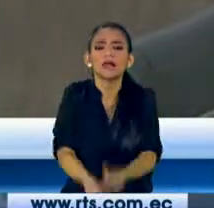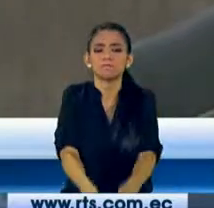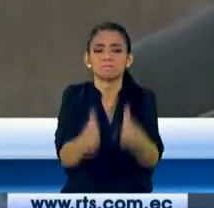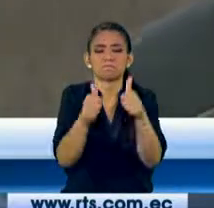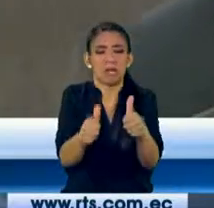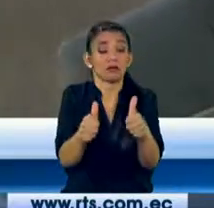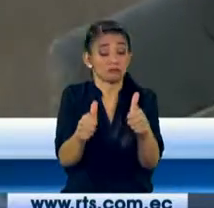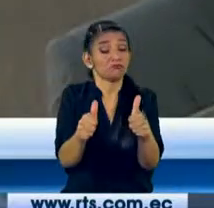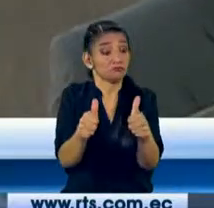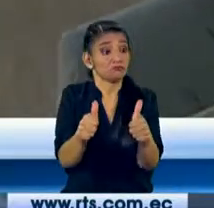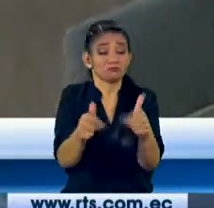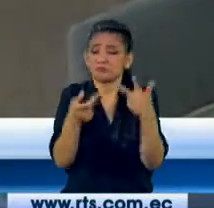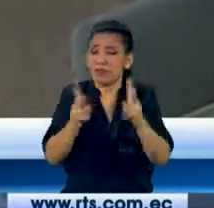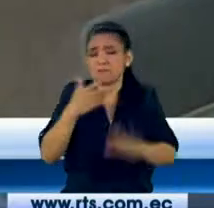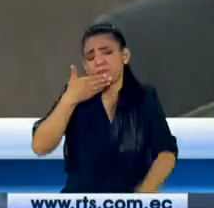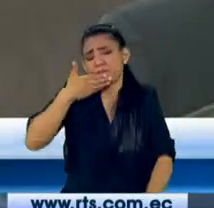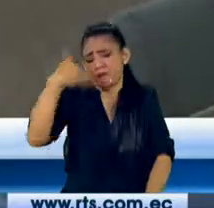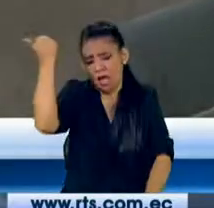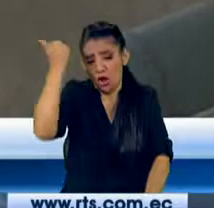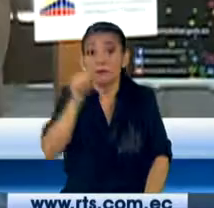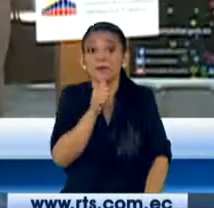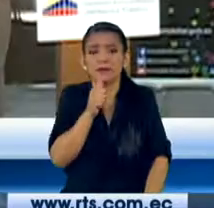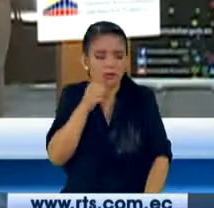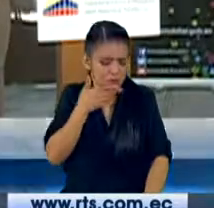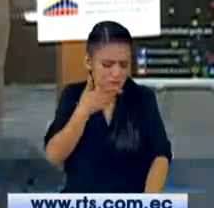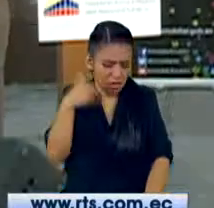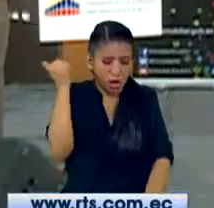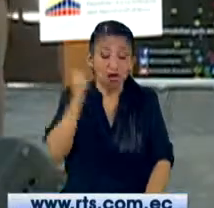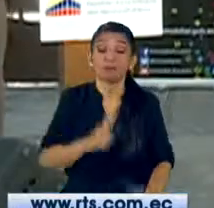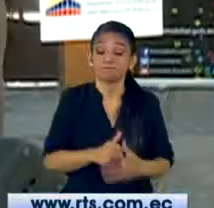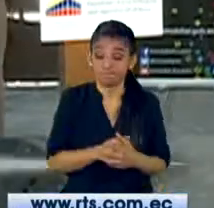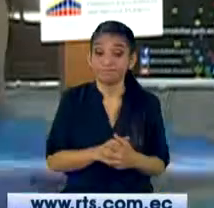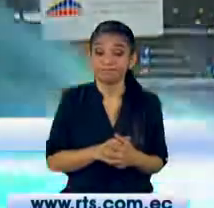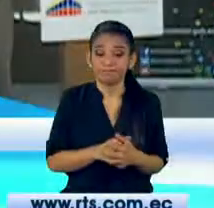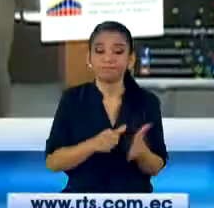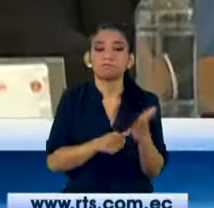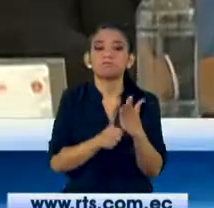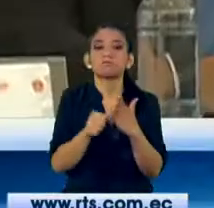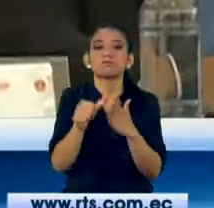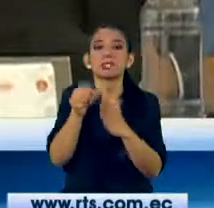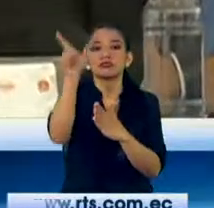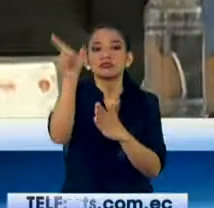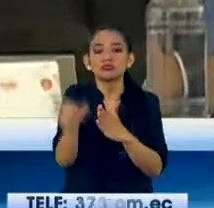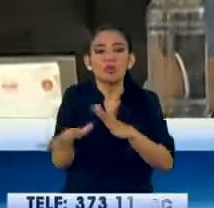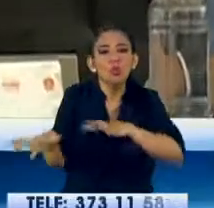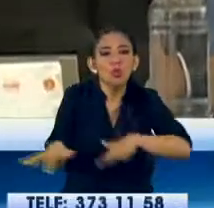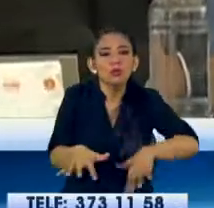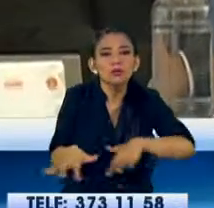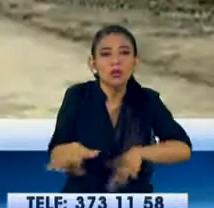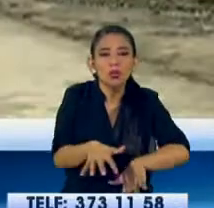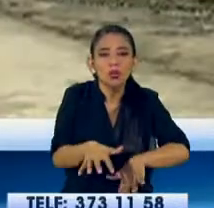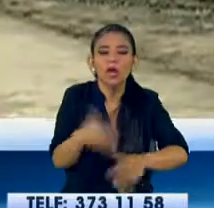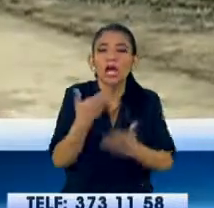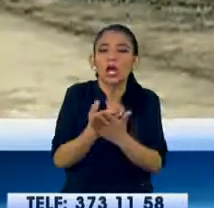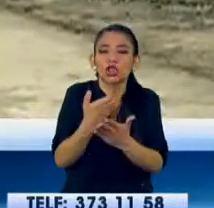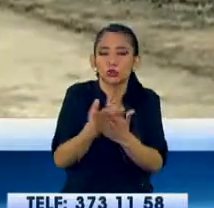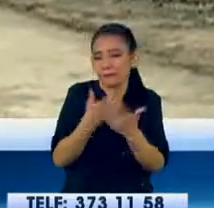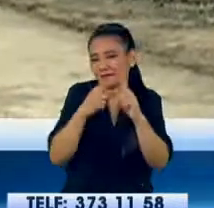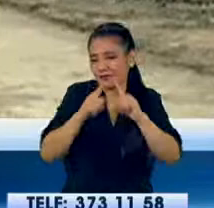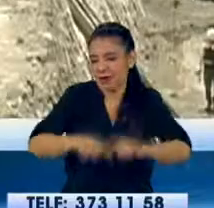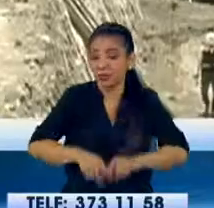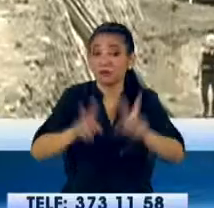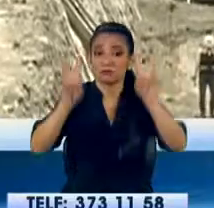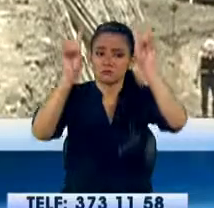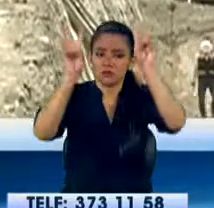hecho muchas veces mejores que los del sector privado en este contexto el ministro coordinador de la política económica se refirió a la